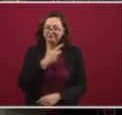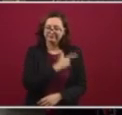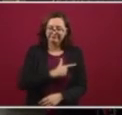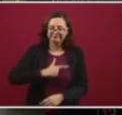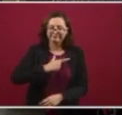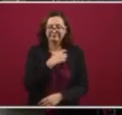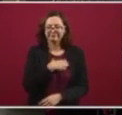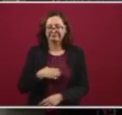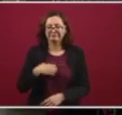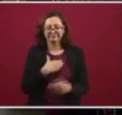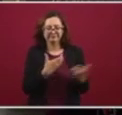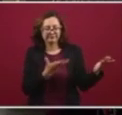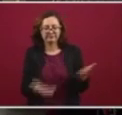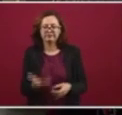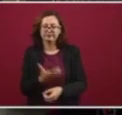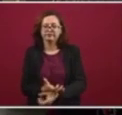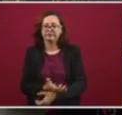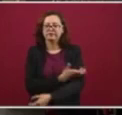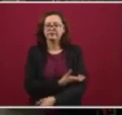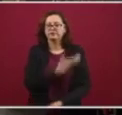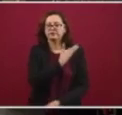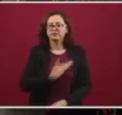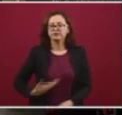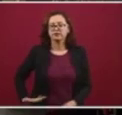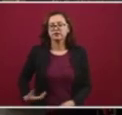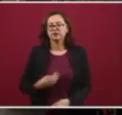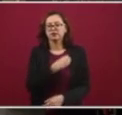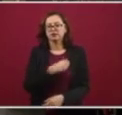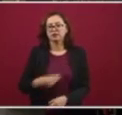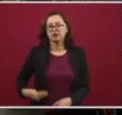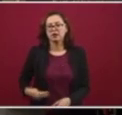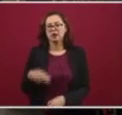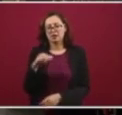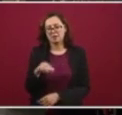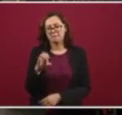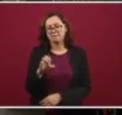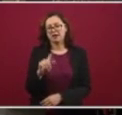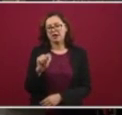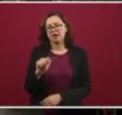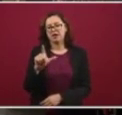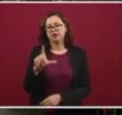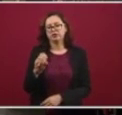acompañe el presidente municipal de Metlatónoco,